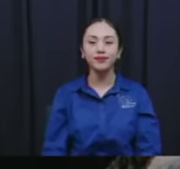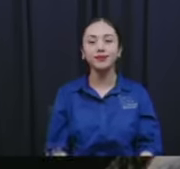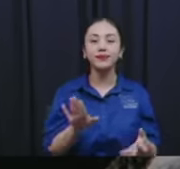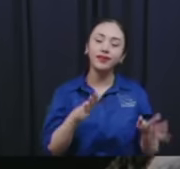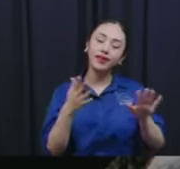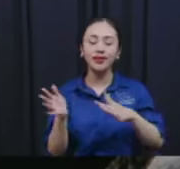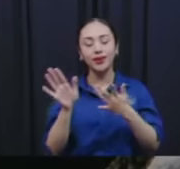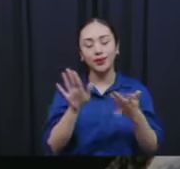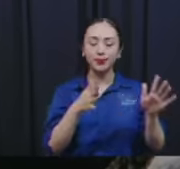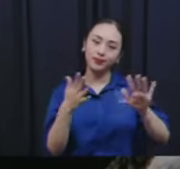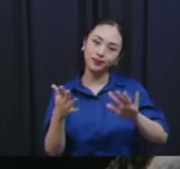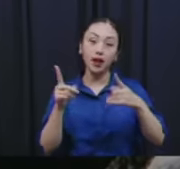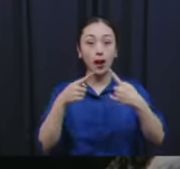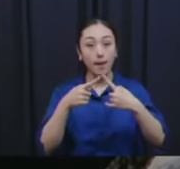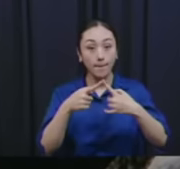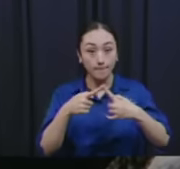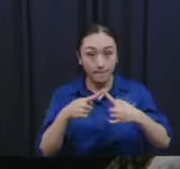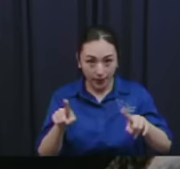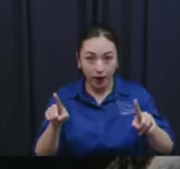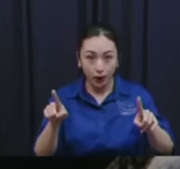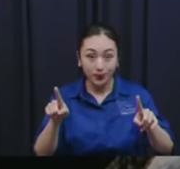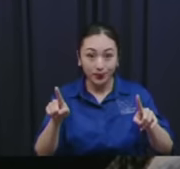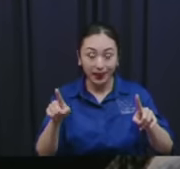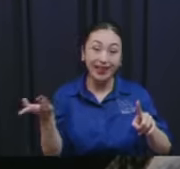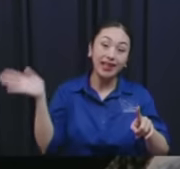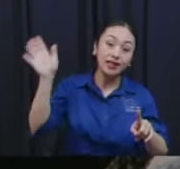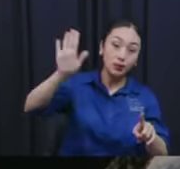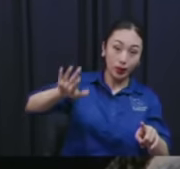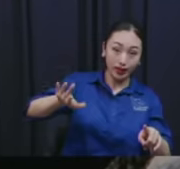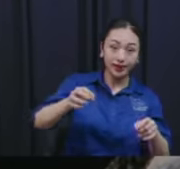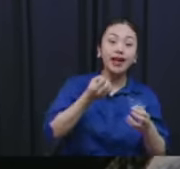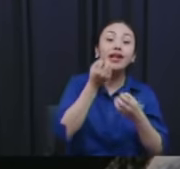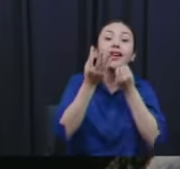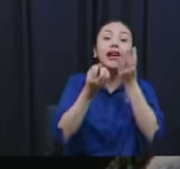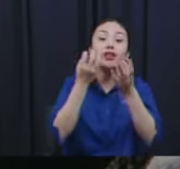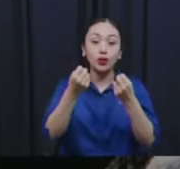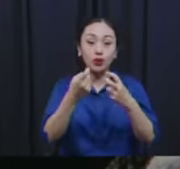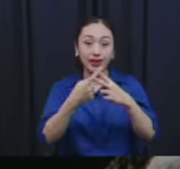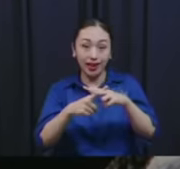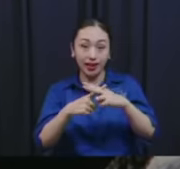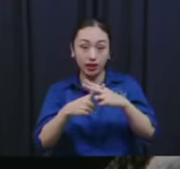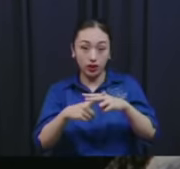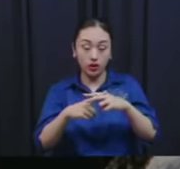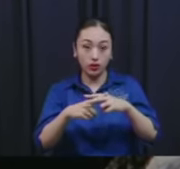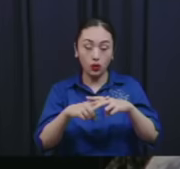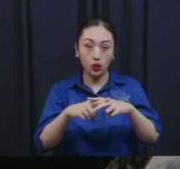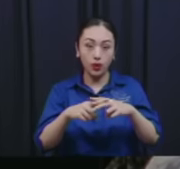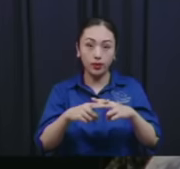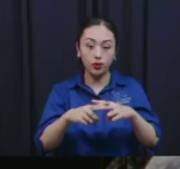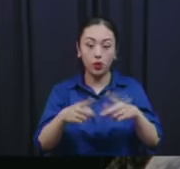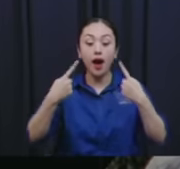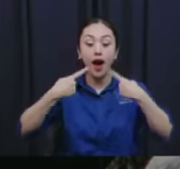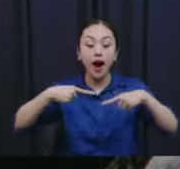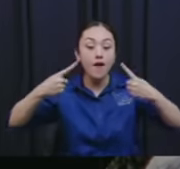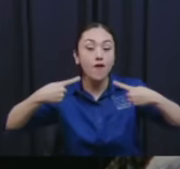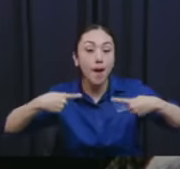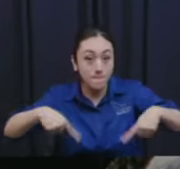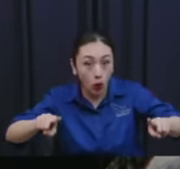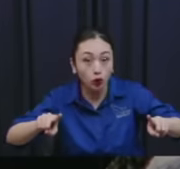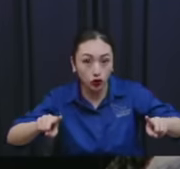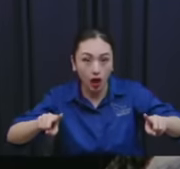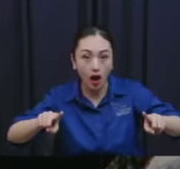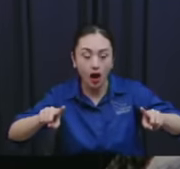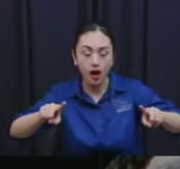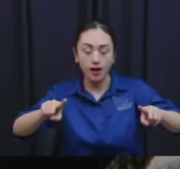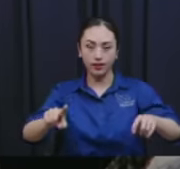uila pero la popularizaron grupos musicales no cristianos ni israelitas Entonces nosotros